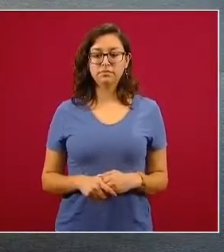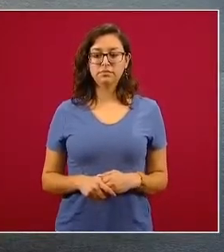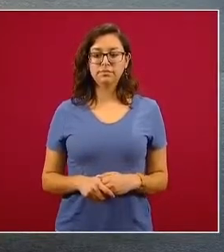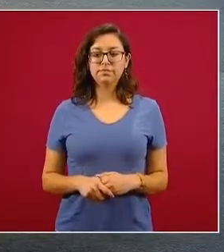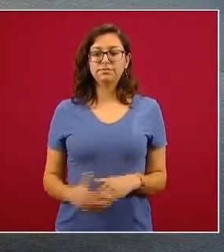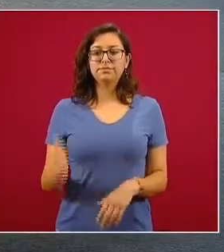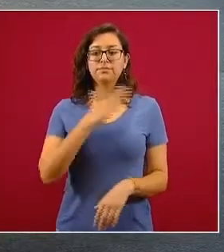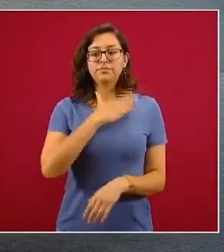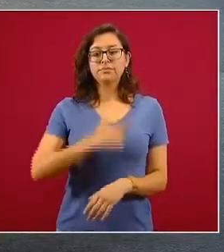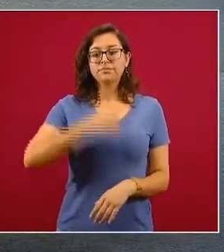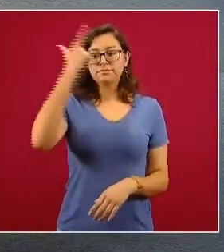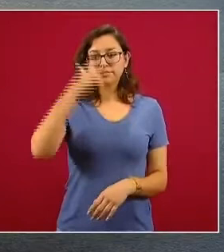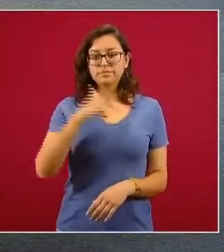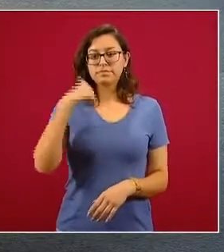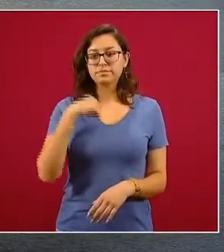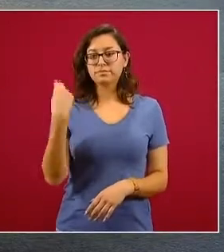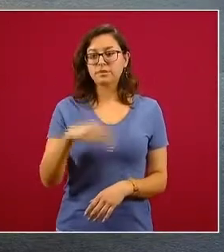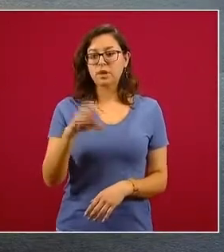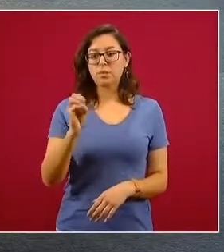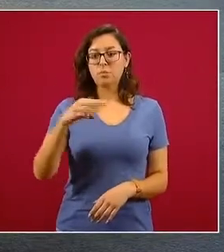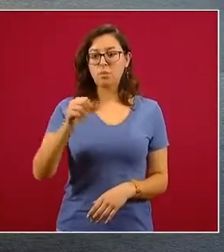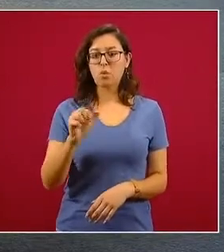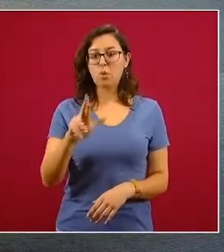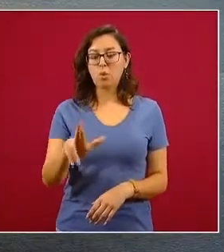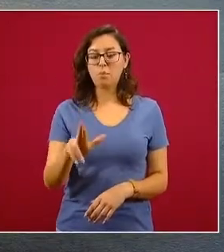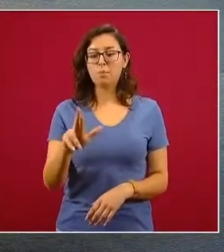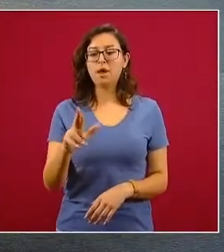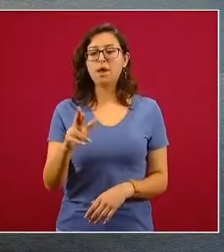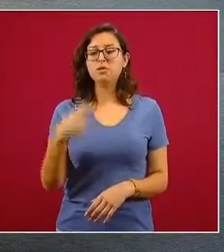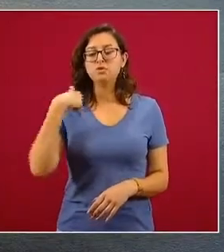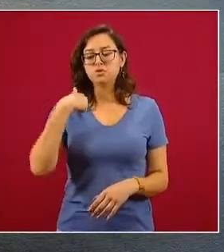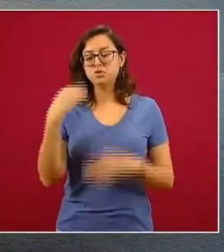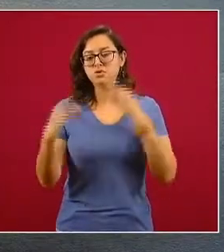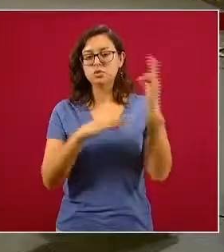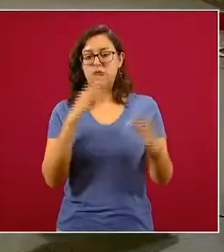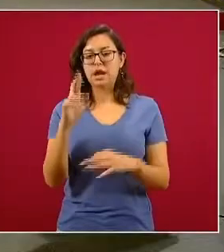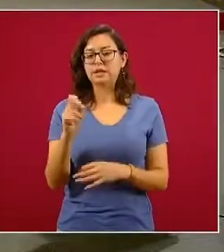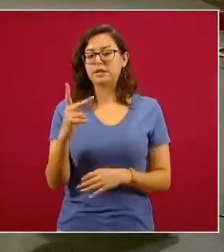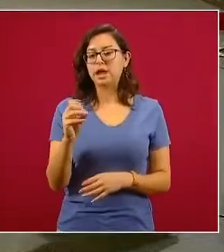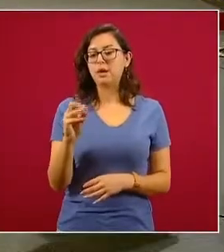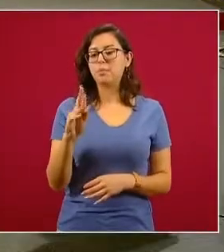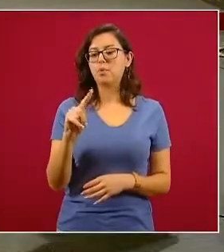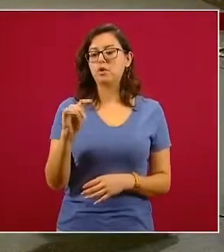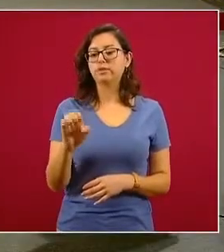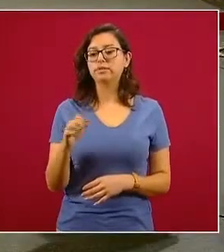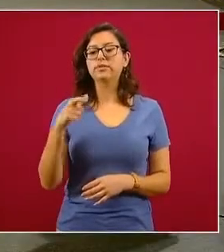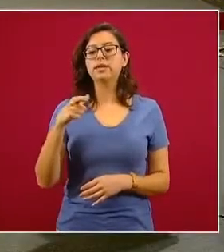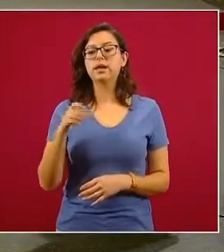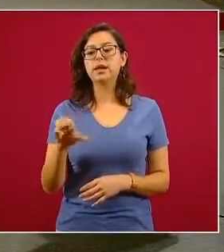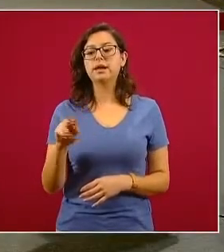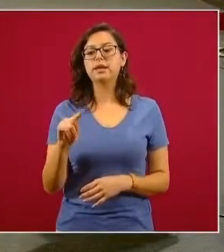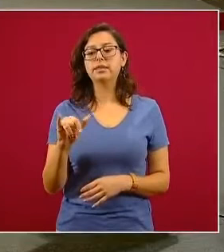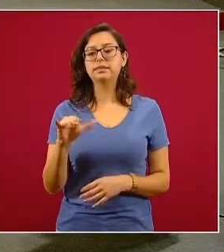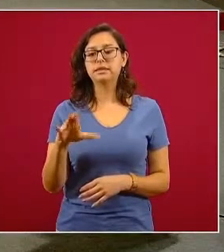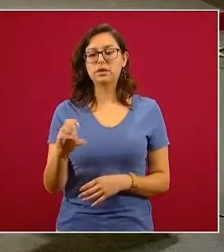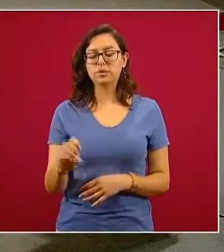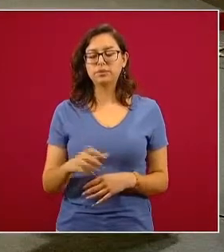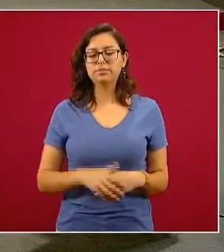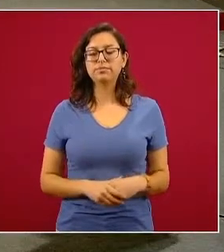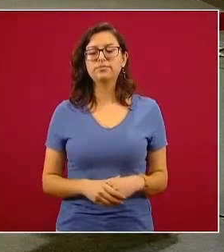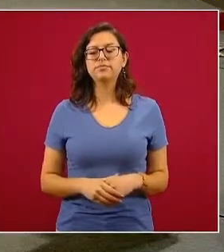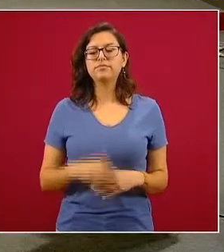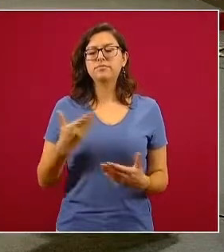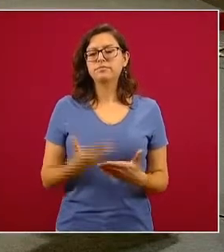Muy buenas noches, doctores. Omar Quiroga, de Reporte Crítico, con un recordatorio, y una pregunta, si es tan amable. Hace un par de